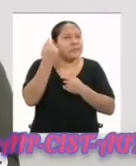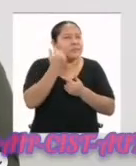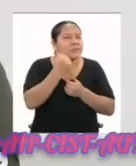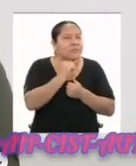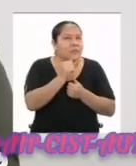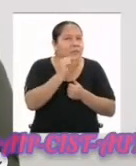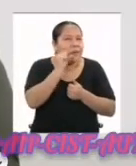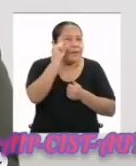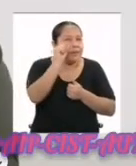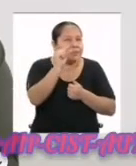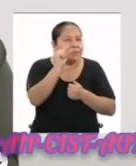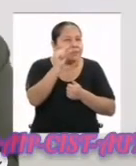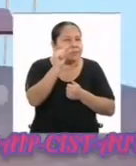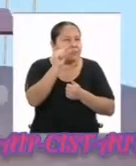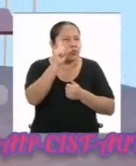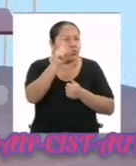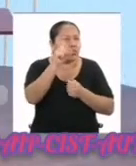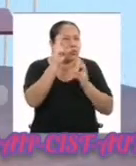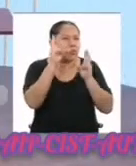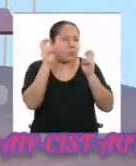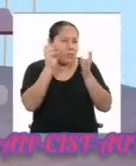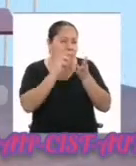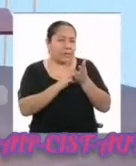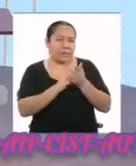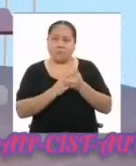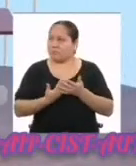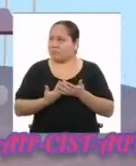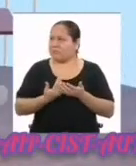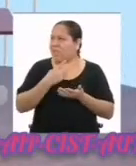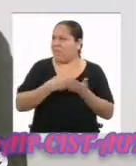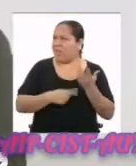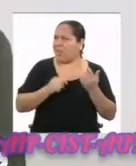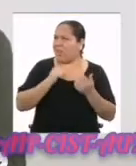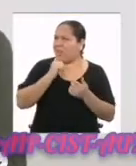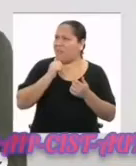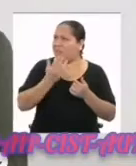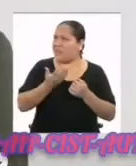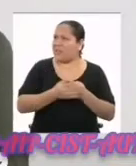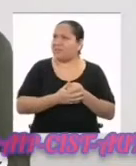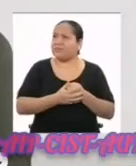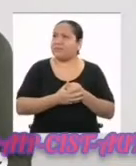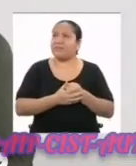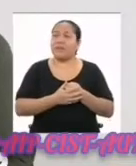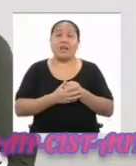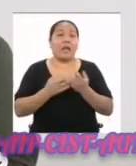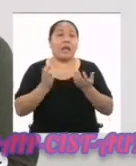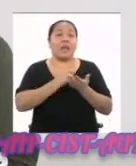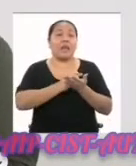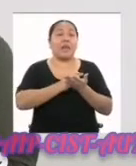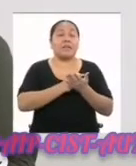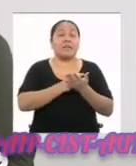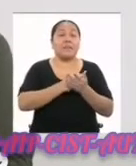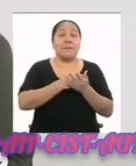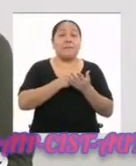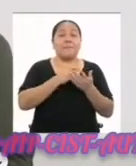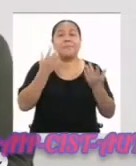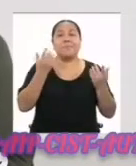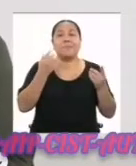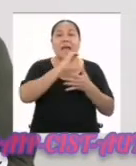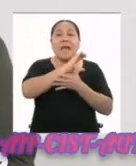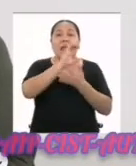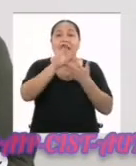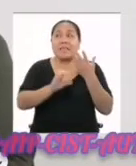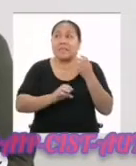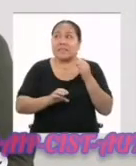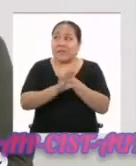ver un temita más. ¿Todavía? ¿Y qué nos falta? Las propiedades o características básicas para que